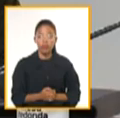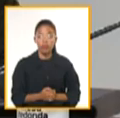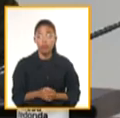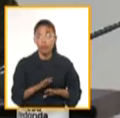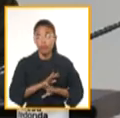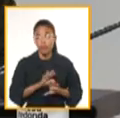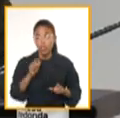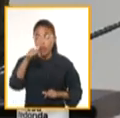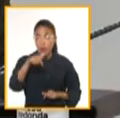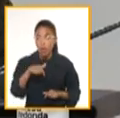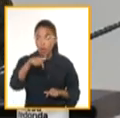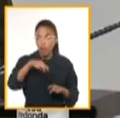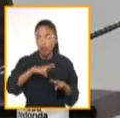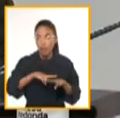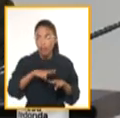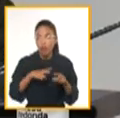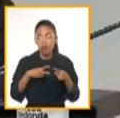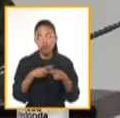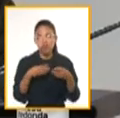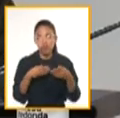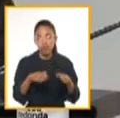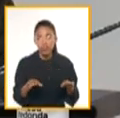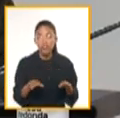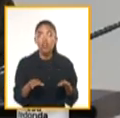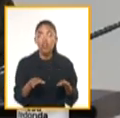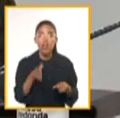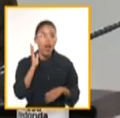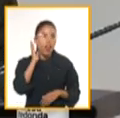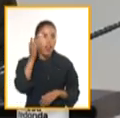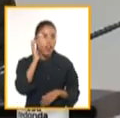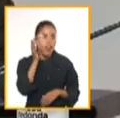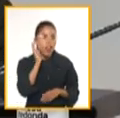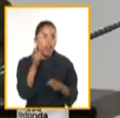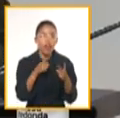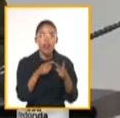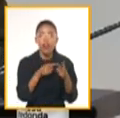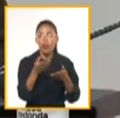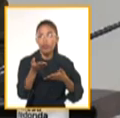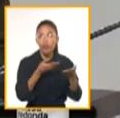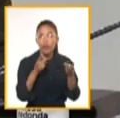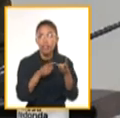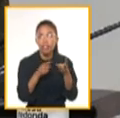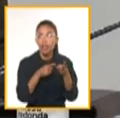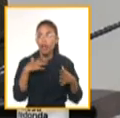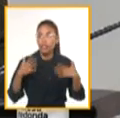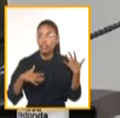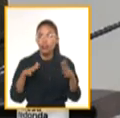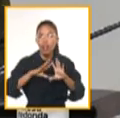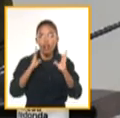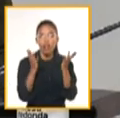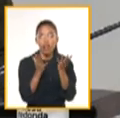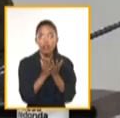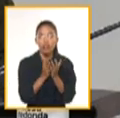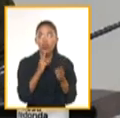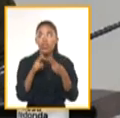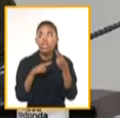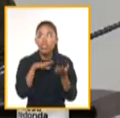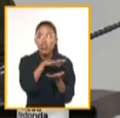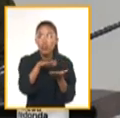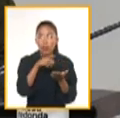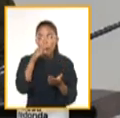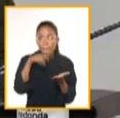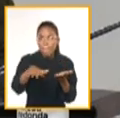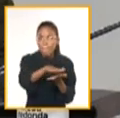hoy en La Habana, ya están transcurriendo las conferencias, los debates y las actividades. Ahora mismo en un barrio de la capital,